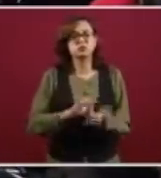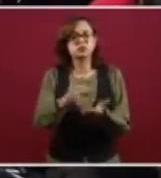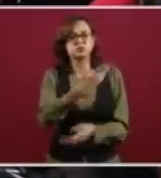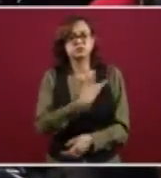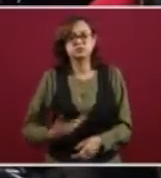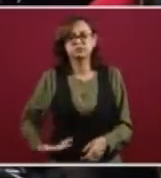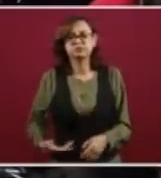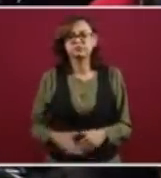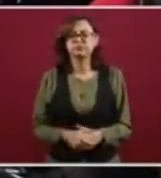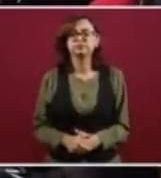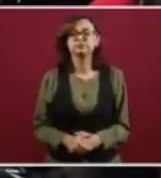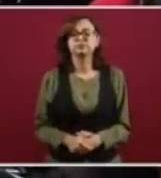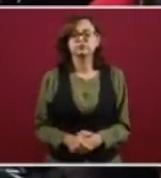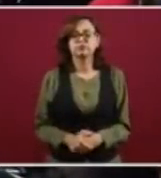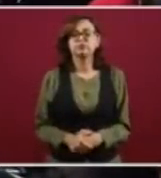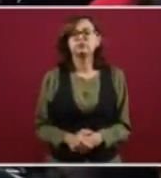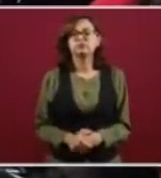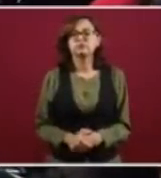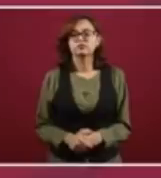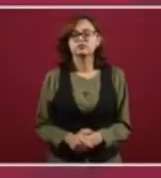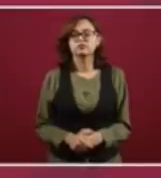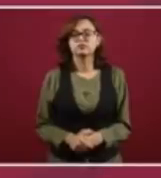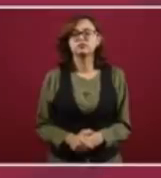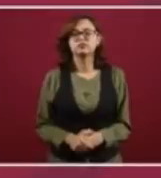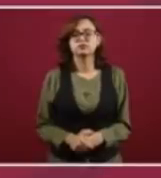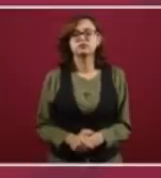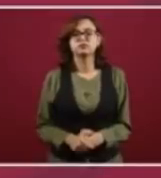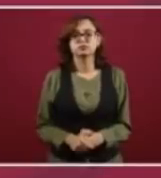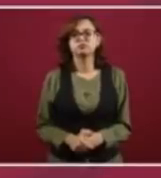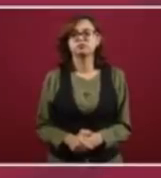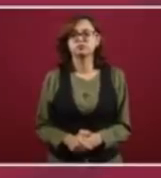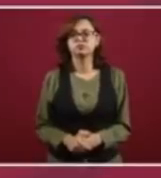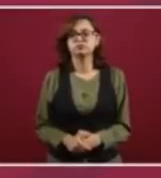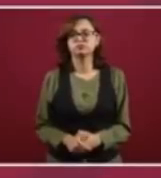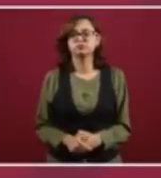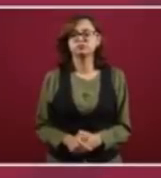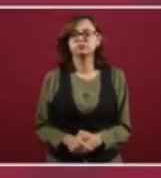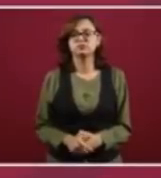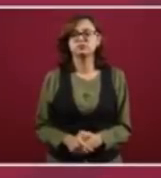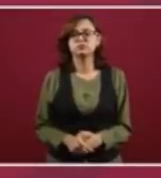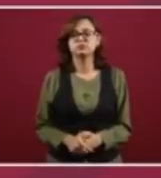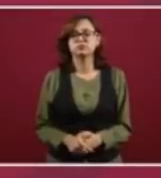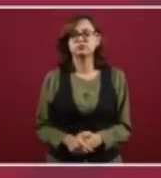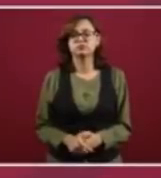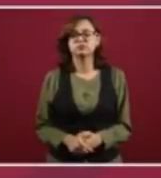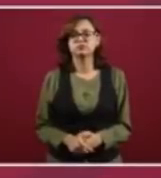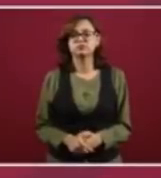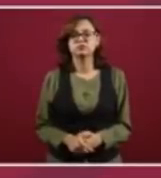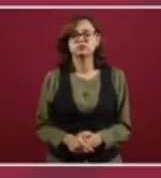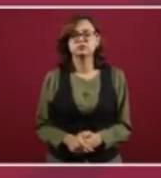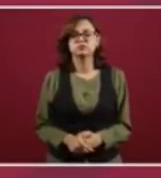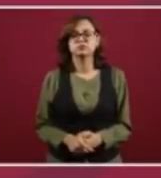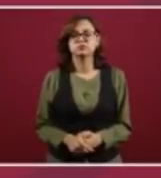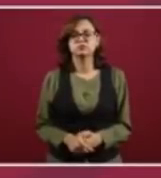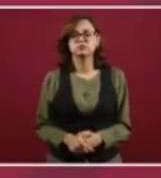presidente. Sí, nosotros nos apegamos a los principios de